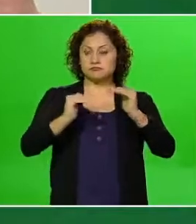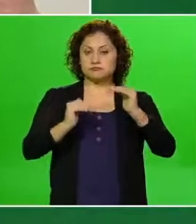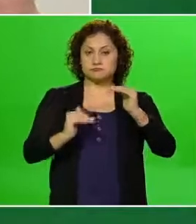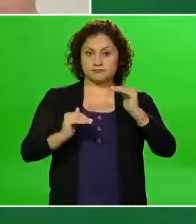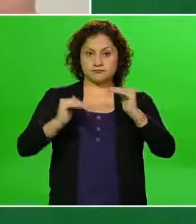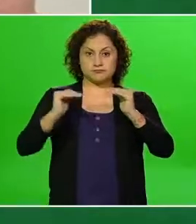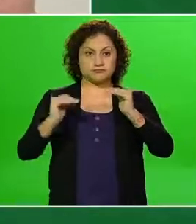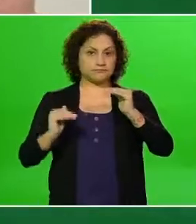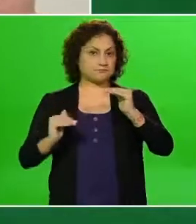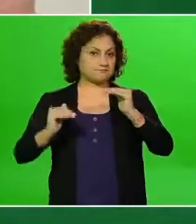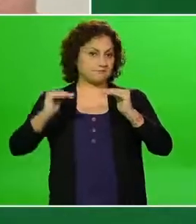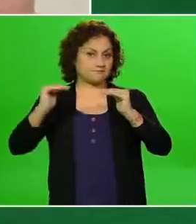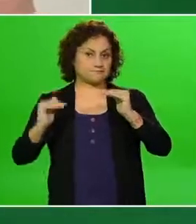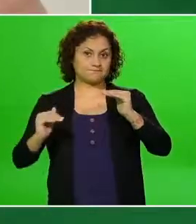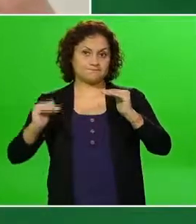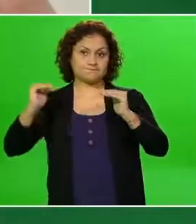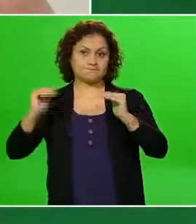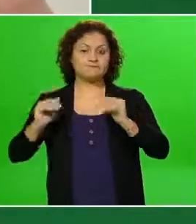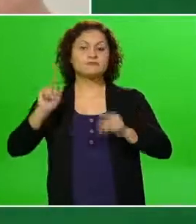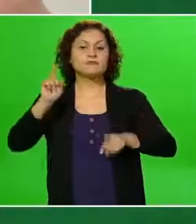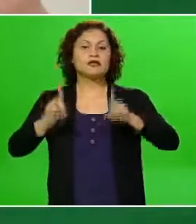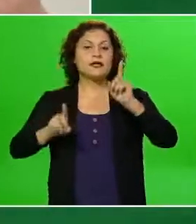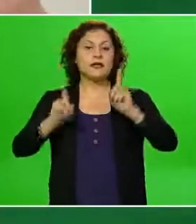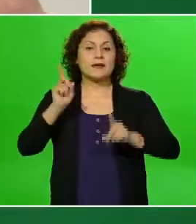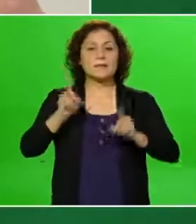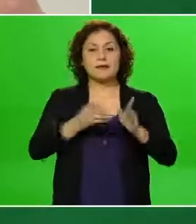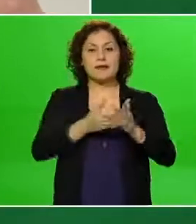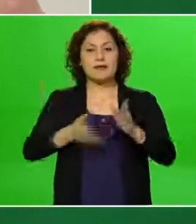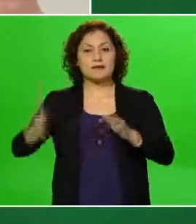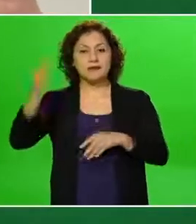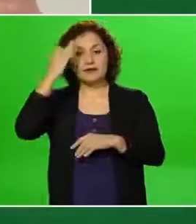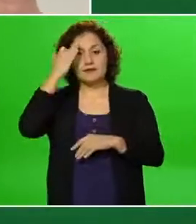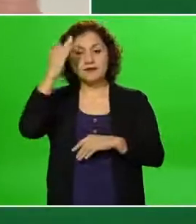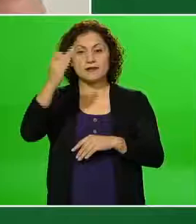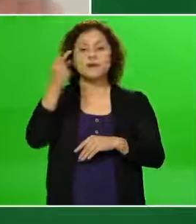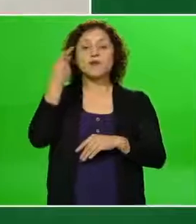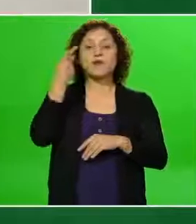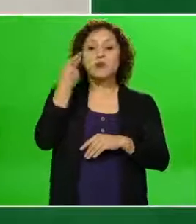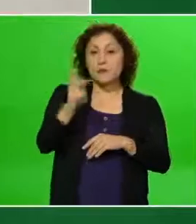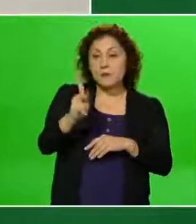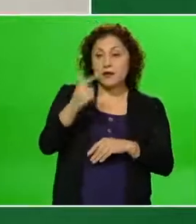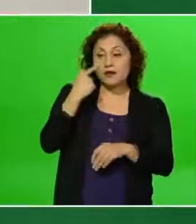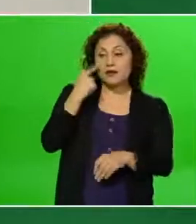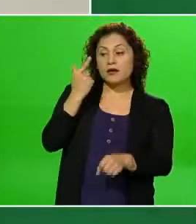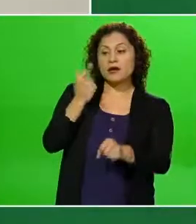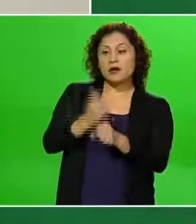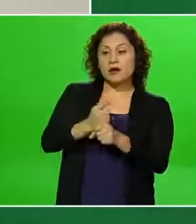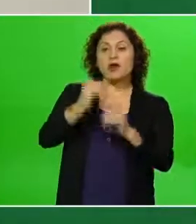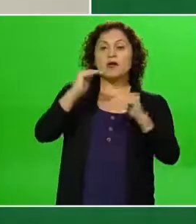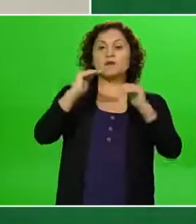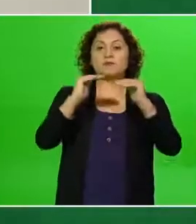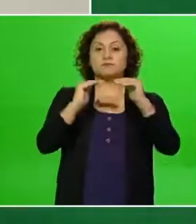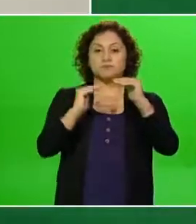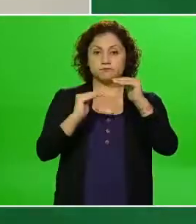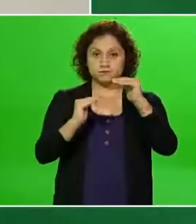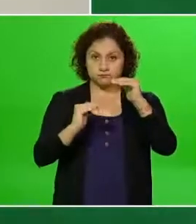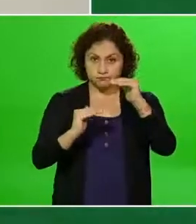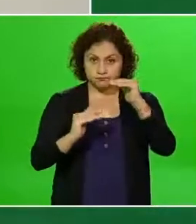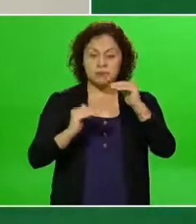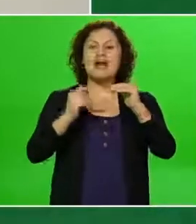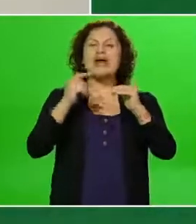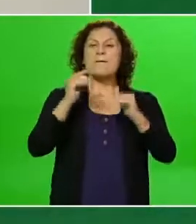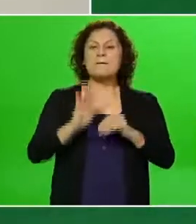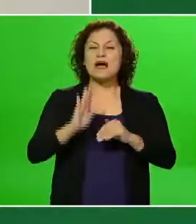poco más, otras semanas pueden volver a bajar, pero para efectos de la tendencia general se mantiene descendente. ¿Qué pasa en algunas